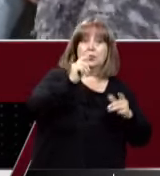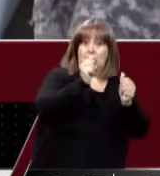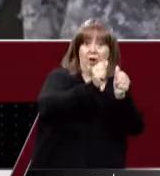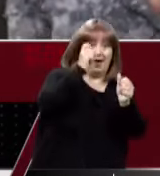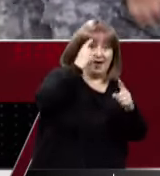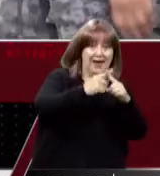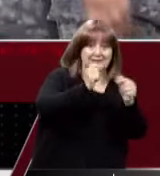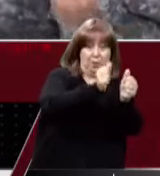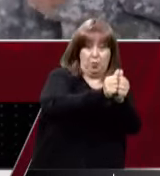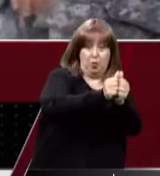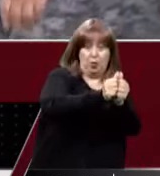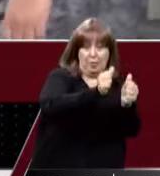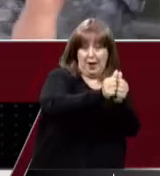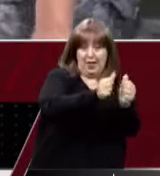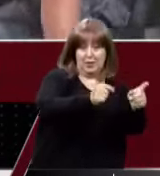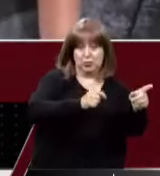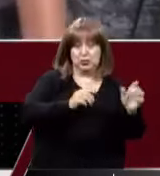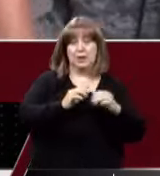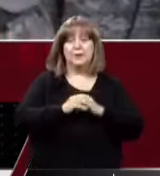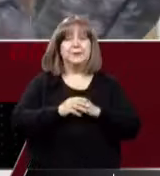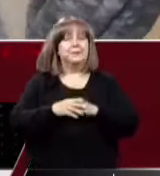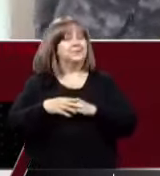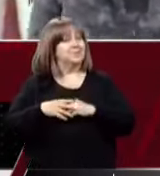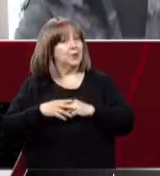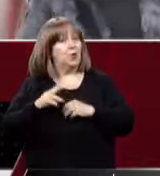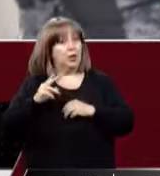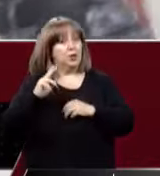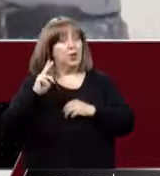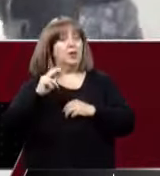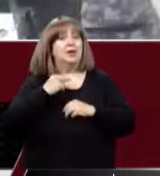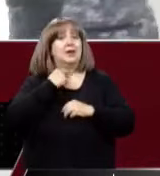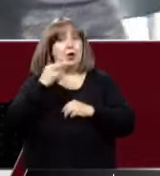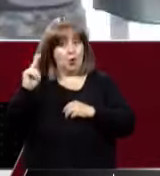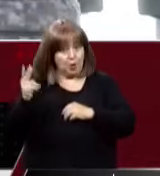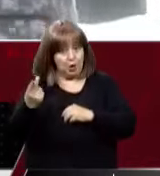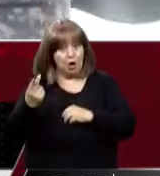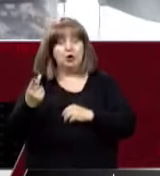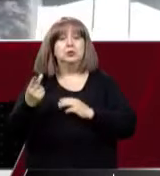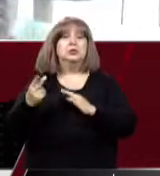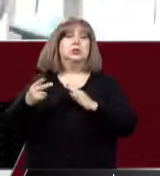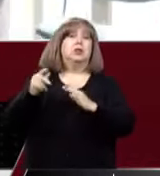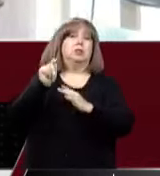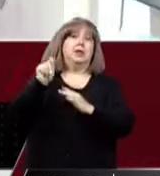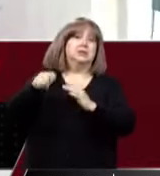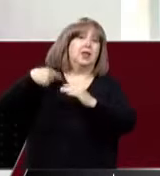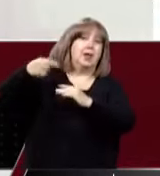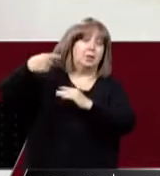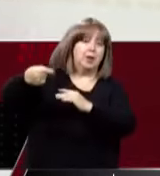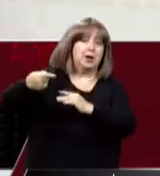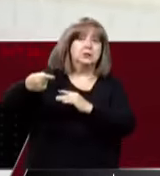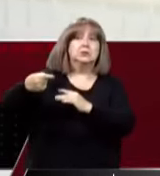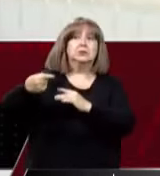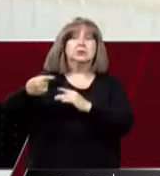Mis dudas sobre ella. Siempre tuve dudas después de que se me pasó el estado de shock. Tuve duda. ¿Fue antes de lo de